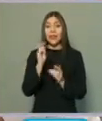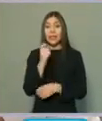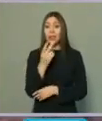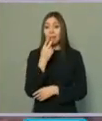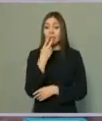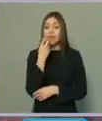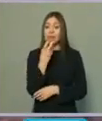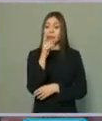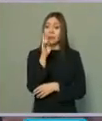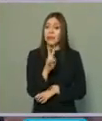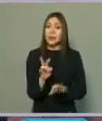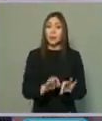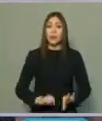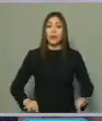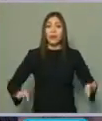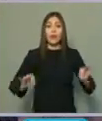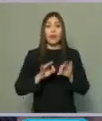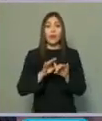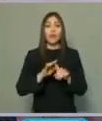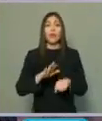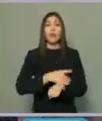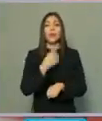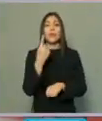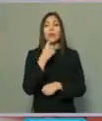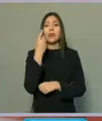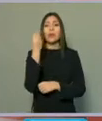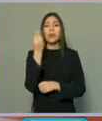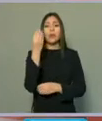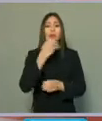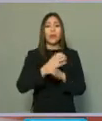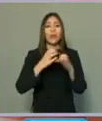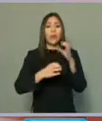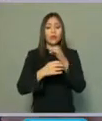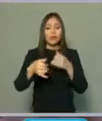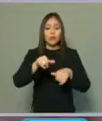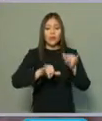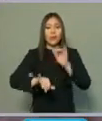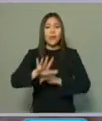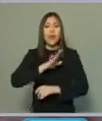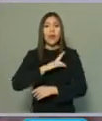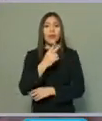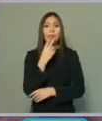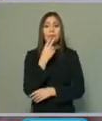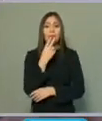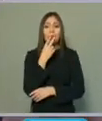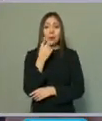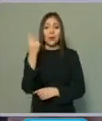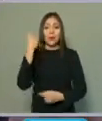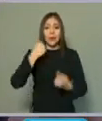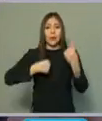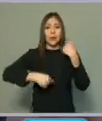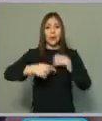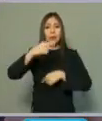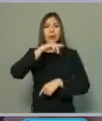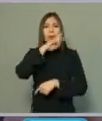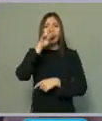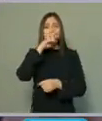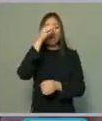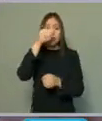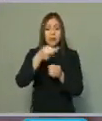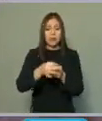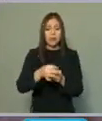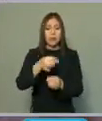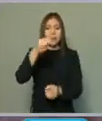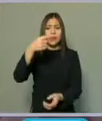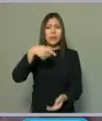riesgo muy importante. ¿Por qué? Porque con las miles de sustancias que tiene el tabaco, afecta la pared interior de las arterias